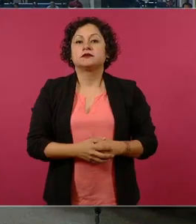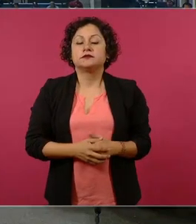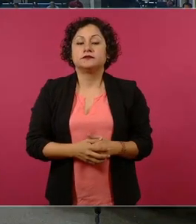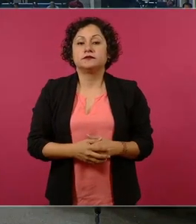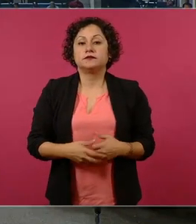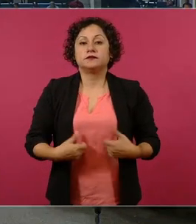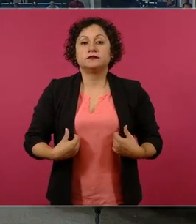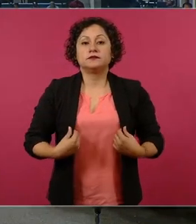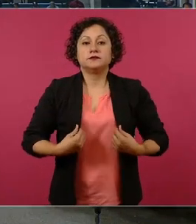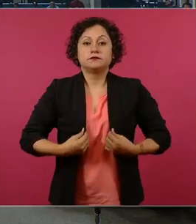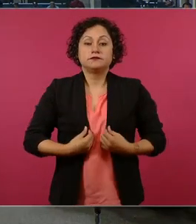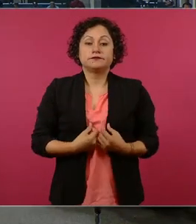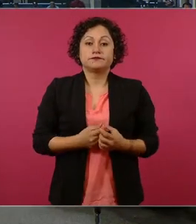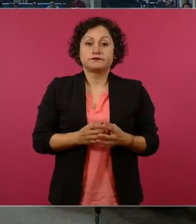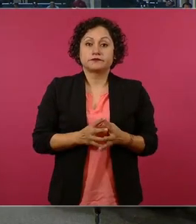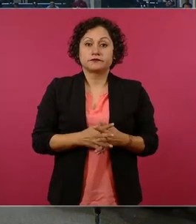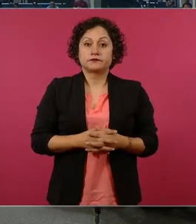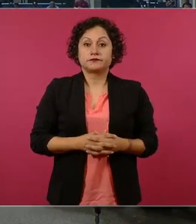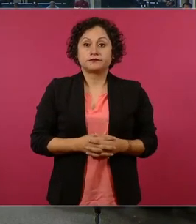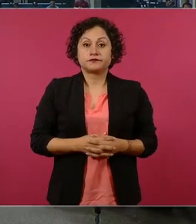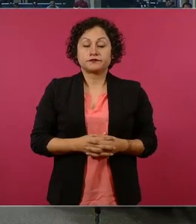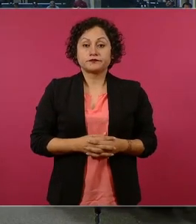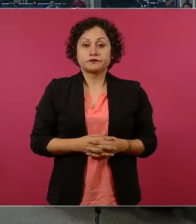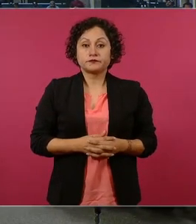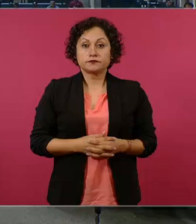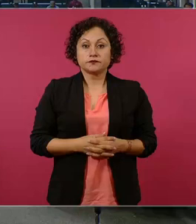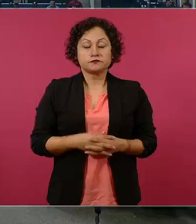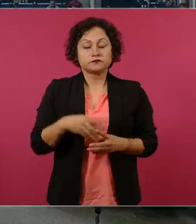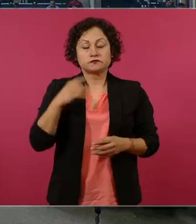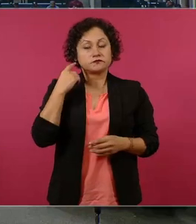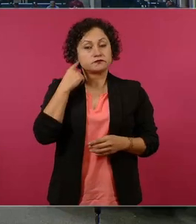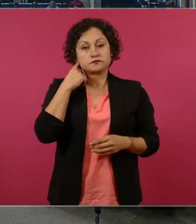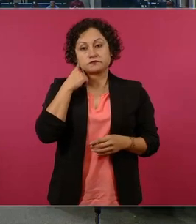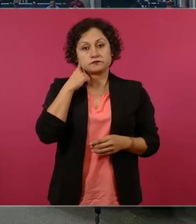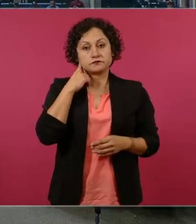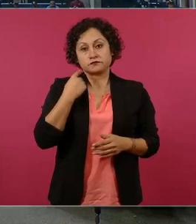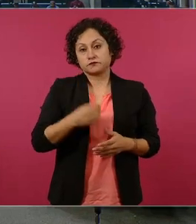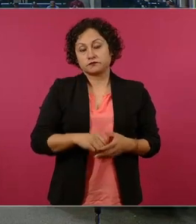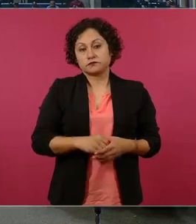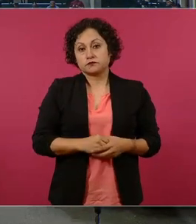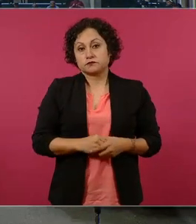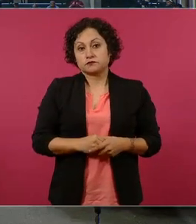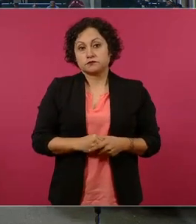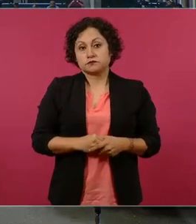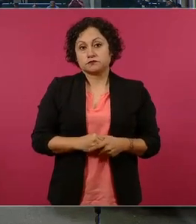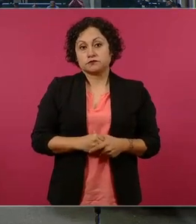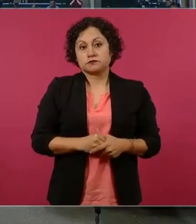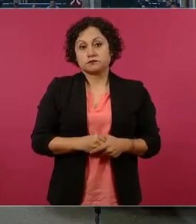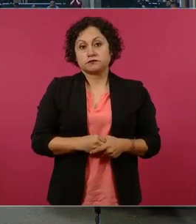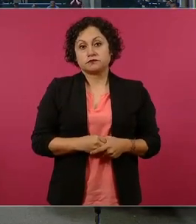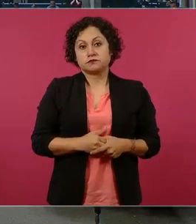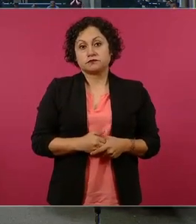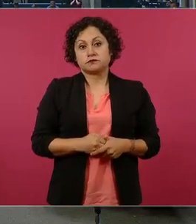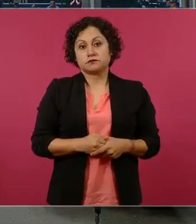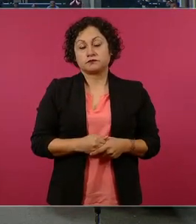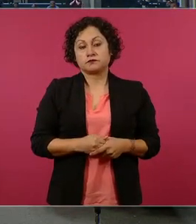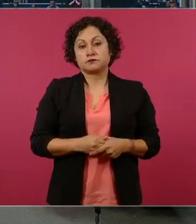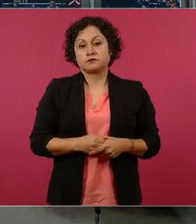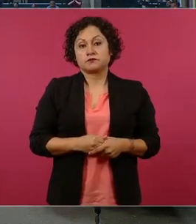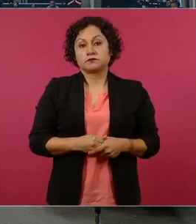irco que de manera escalonada que de manera paulatina có vería usted una opinión